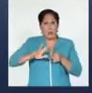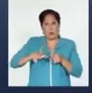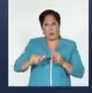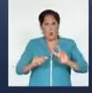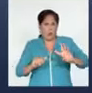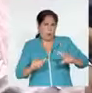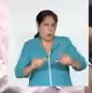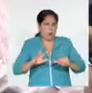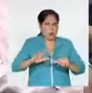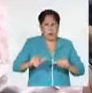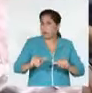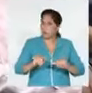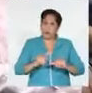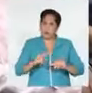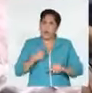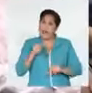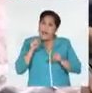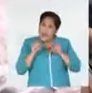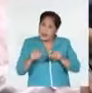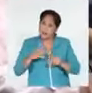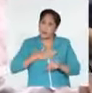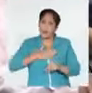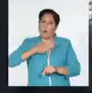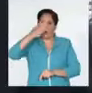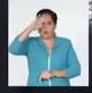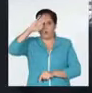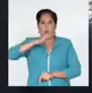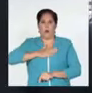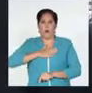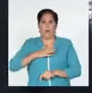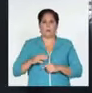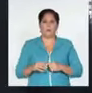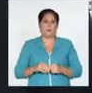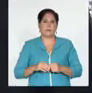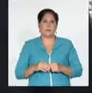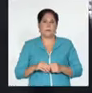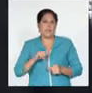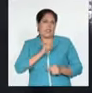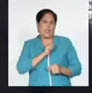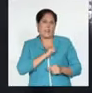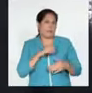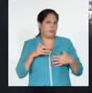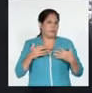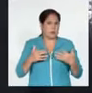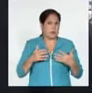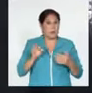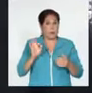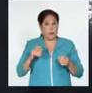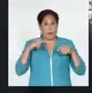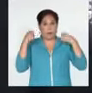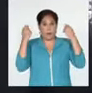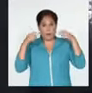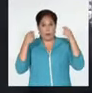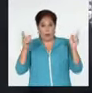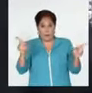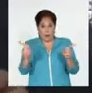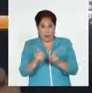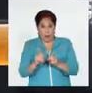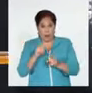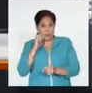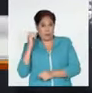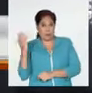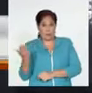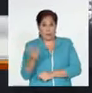desplazamiento de valores Auténticos por patrones internacionales y lo que pretendemos con este festival verdadero gourmet